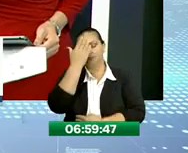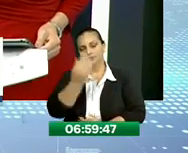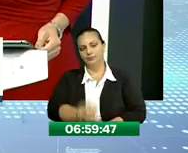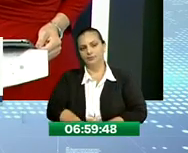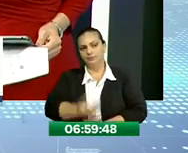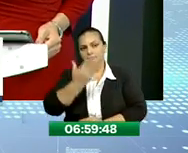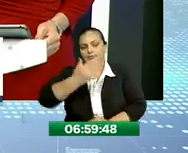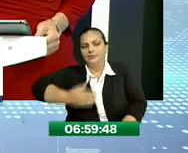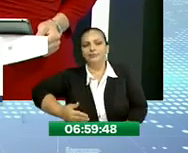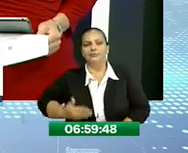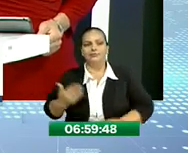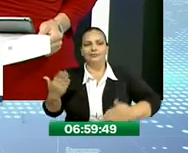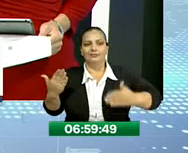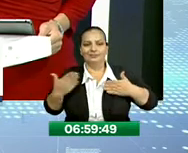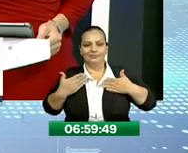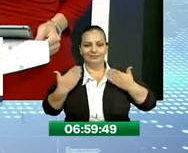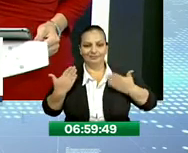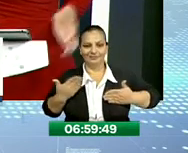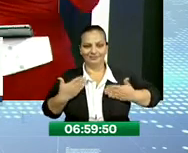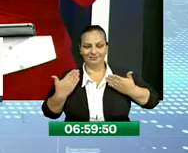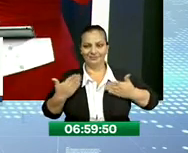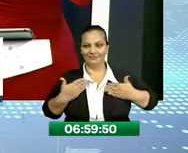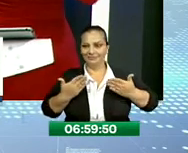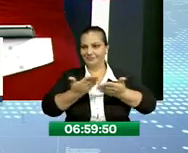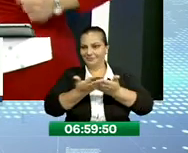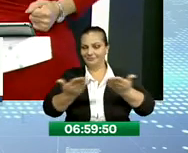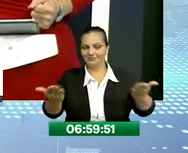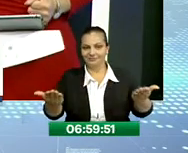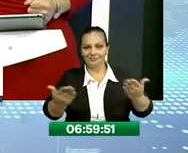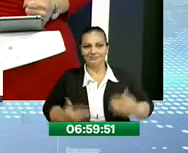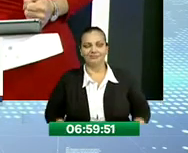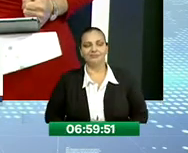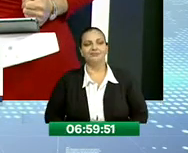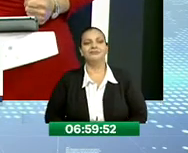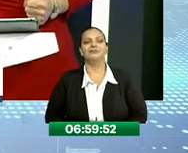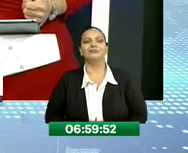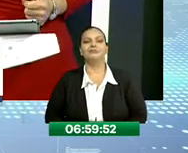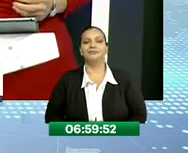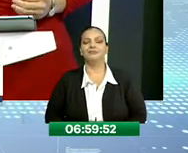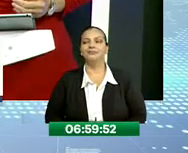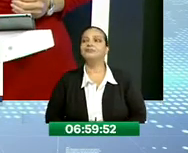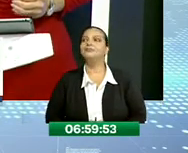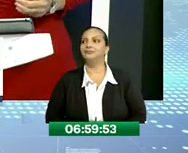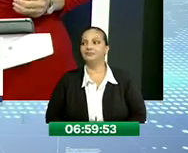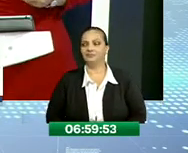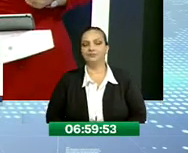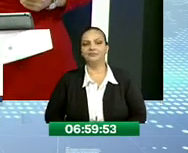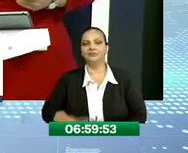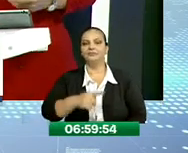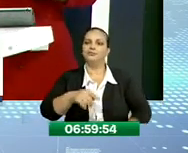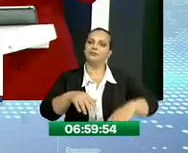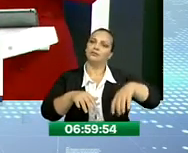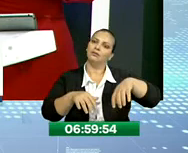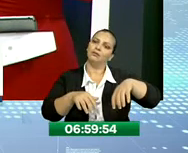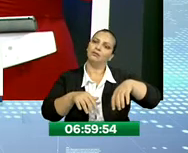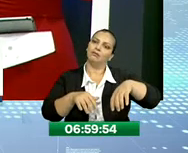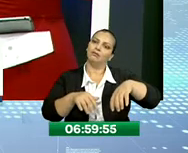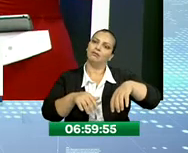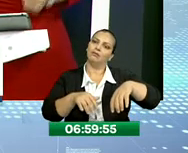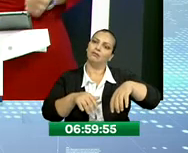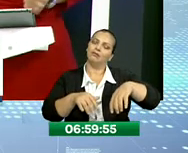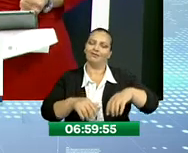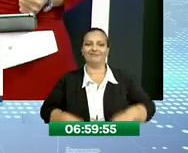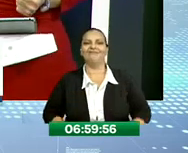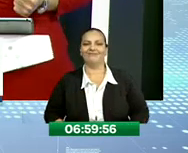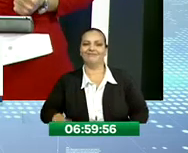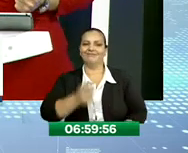Estoy muy contenta de recibir la posta por parte de ustedes y bueno, pues ahí también tenemos. Vamos a quemar a un monigote que de una